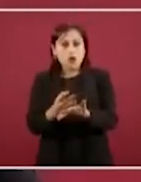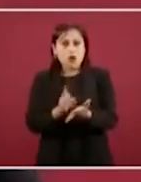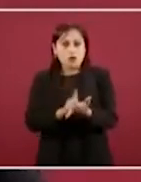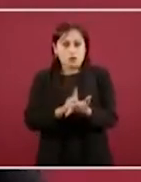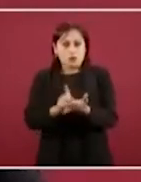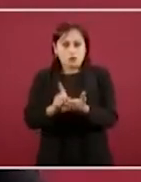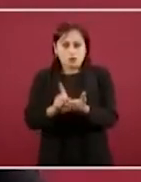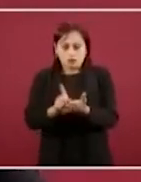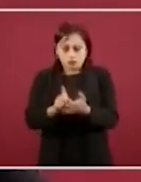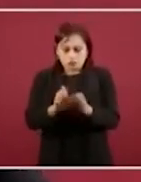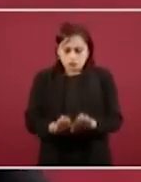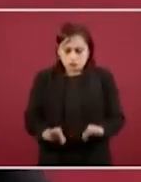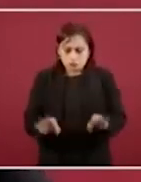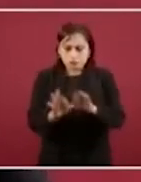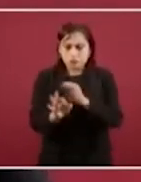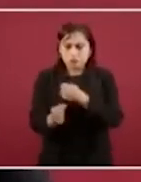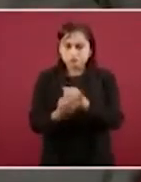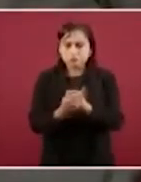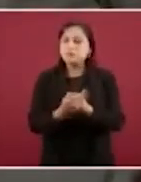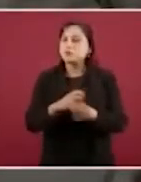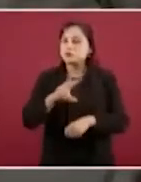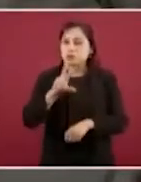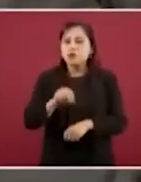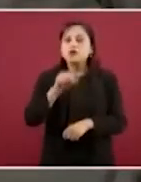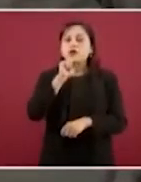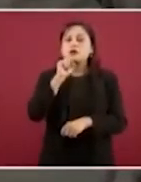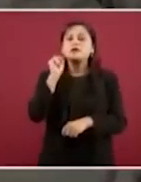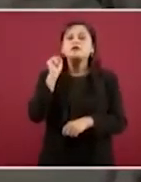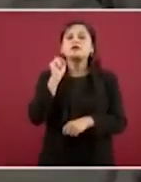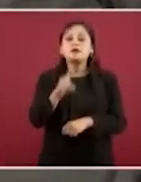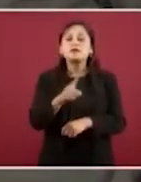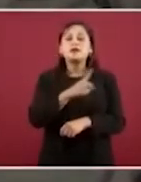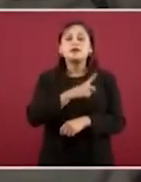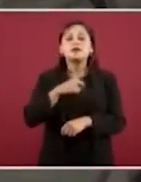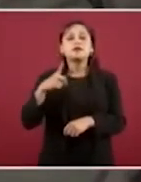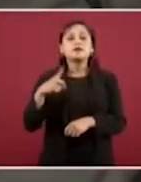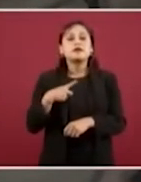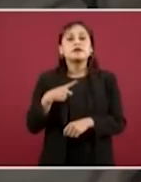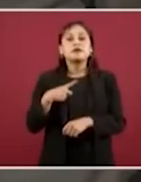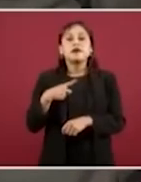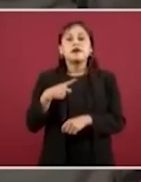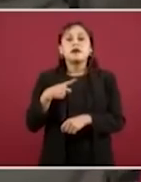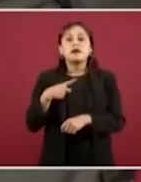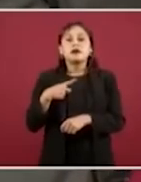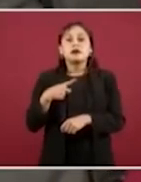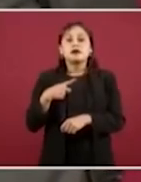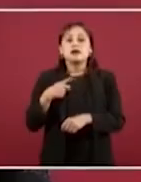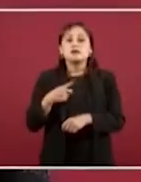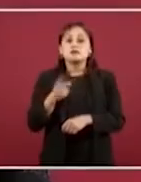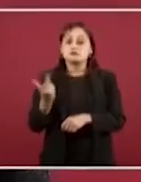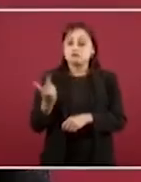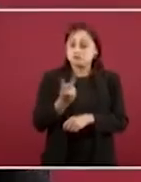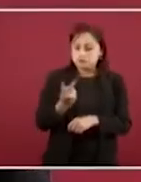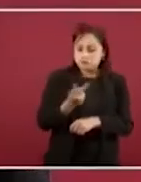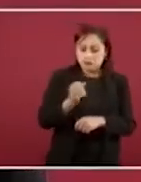derechos fundamentales, sino también una manera de brindar seguridad y dignidad a ambas partes.